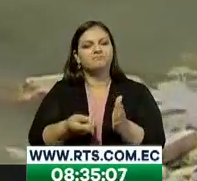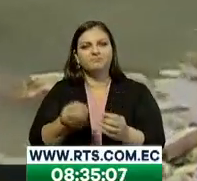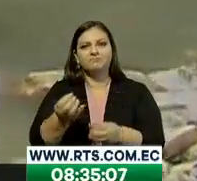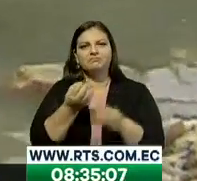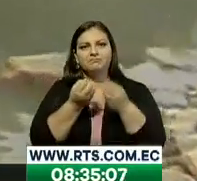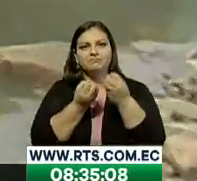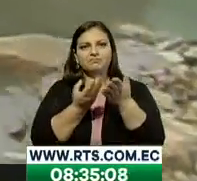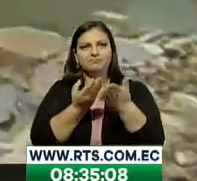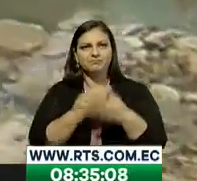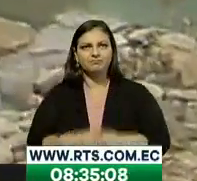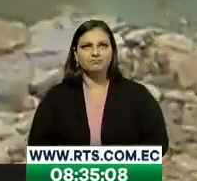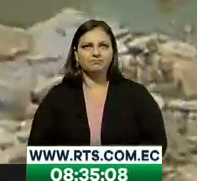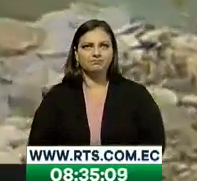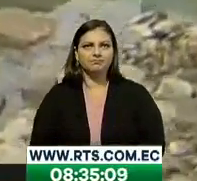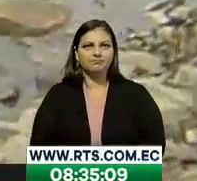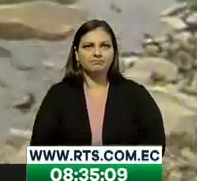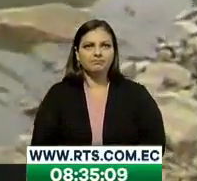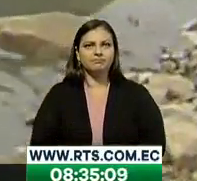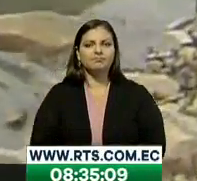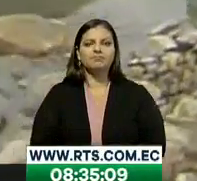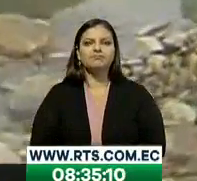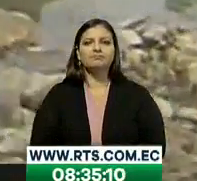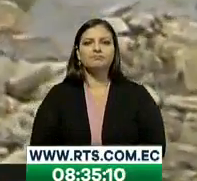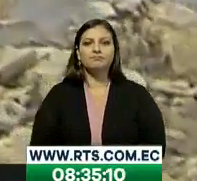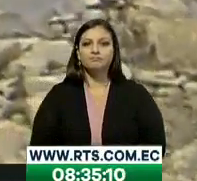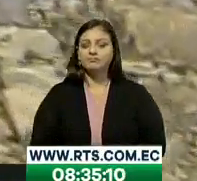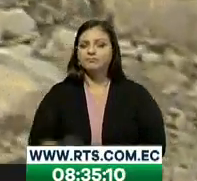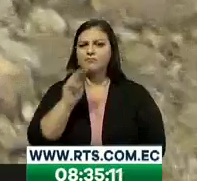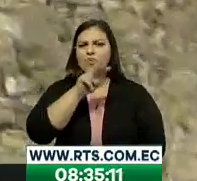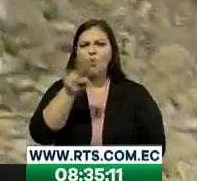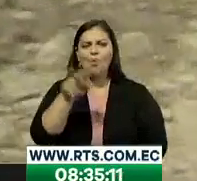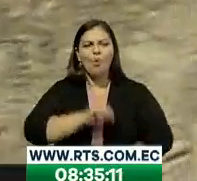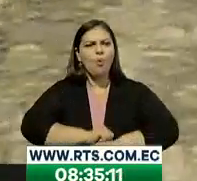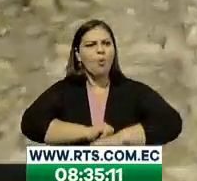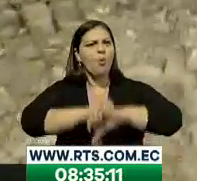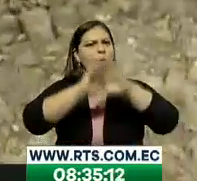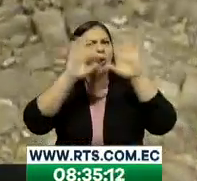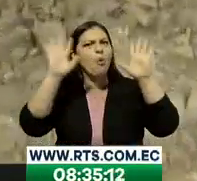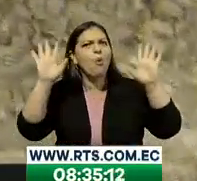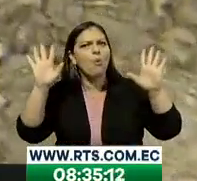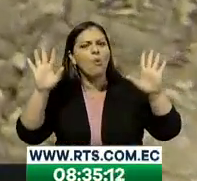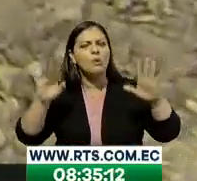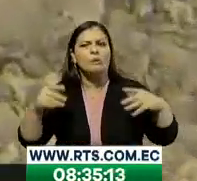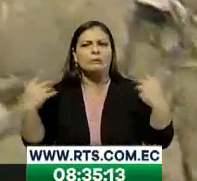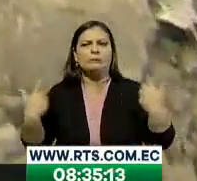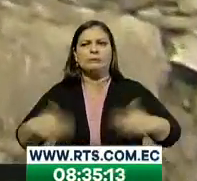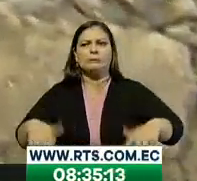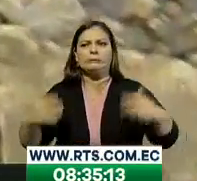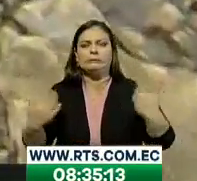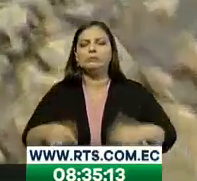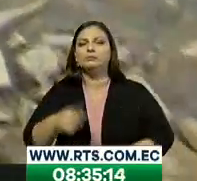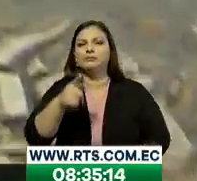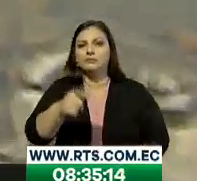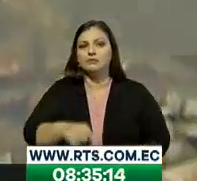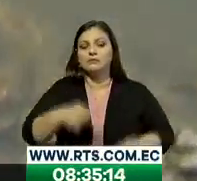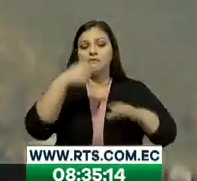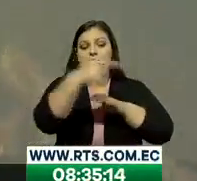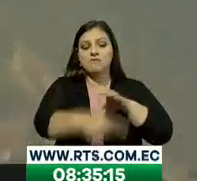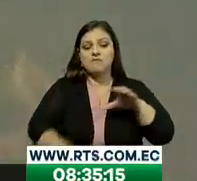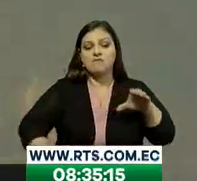este sector y como siempre digo las imágenes hablan más que mil palabras y miren una tubería rota